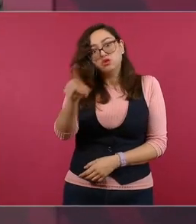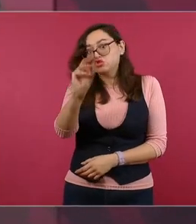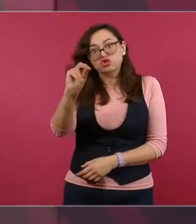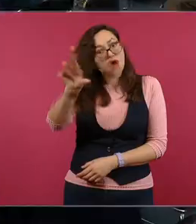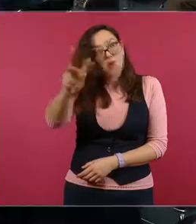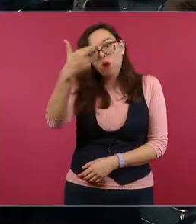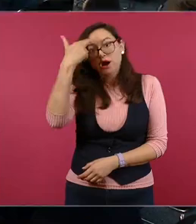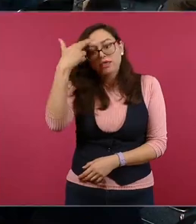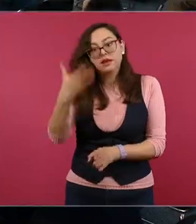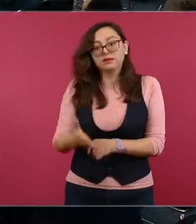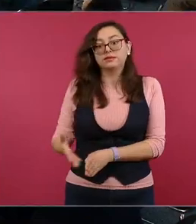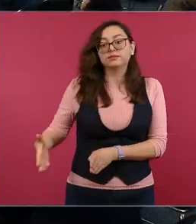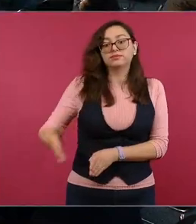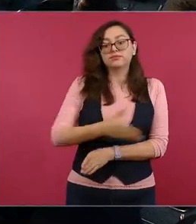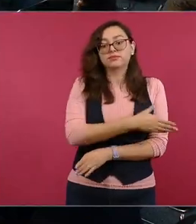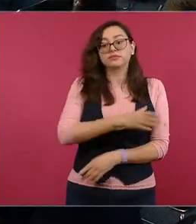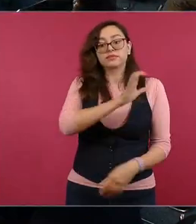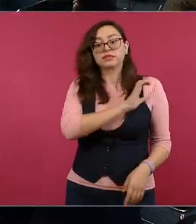por